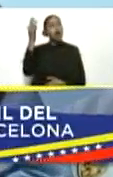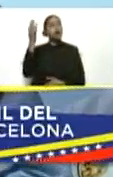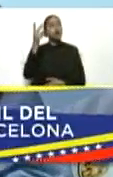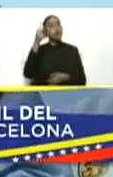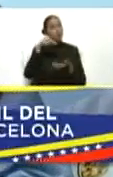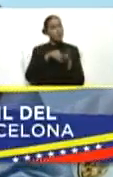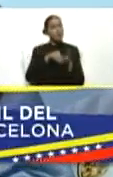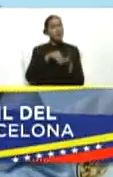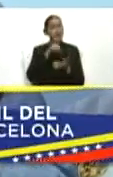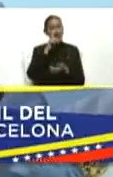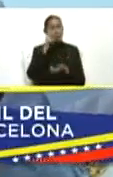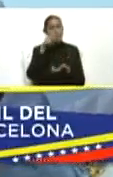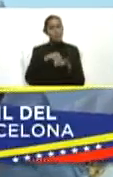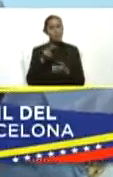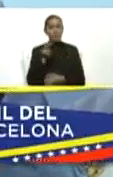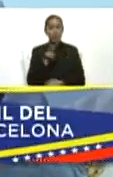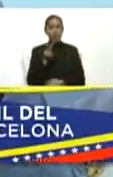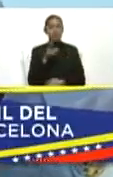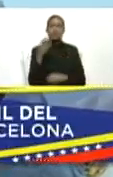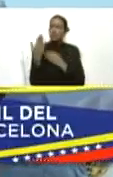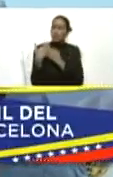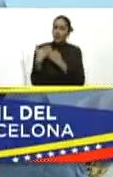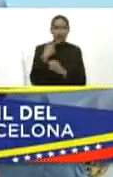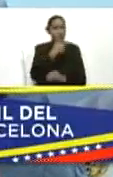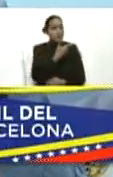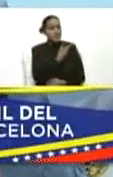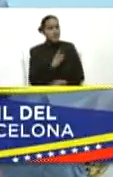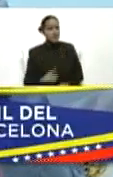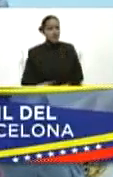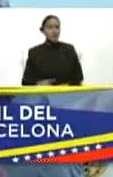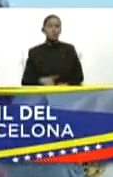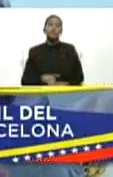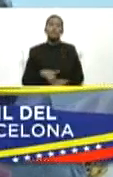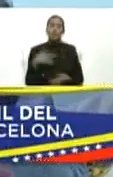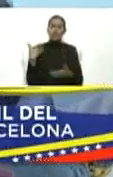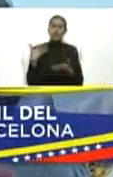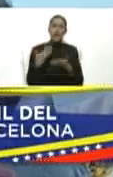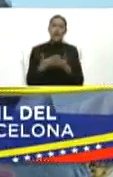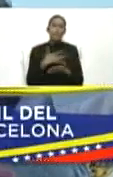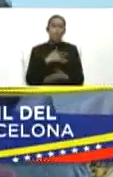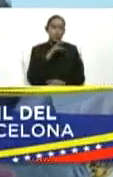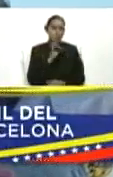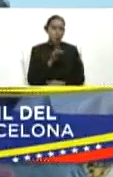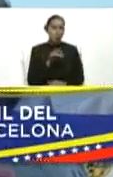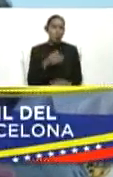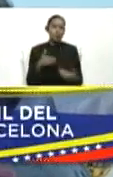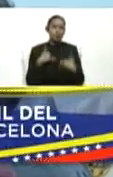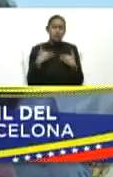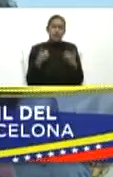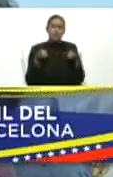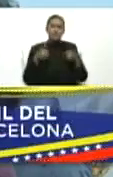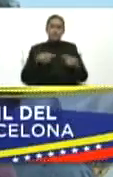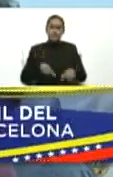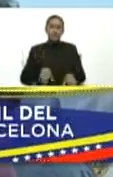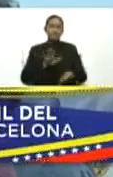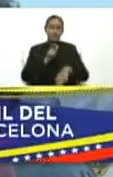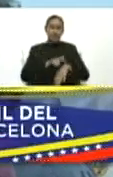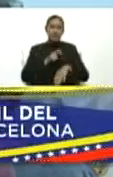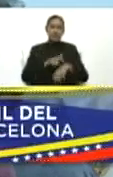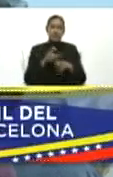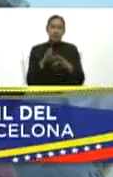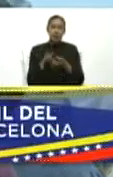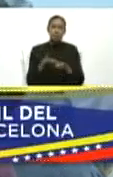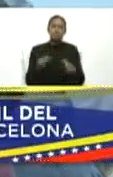dijeron, presidente, todo este tiempo de dolor y sufrimiento va a pasar. Y vienen 7 años de